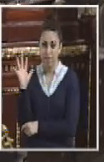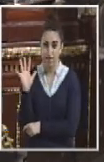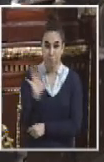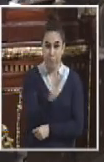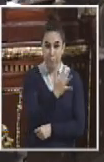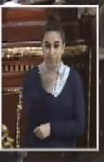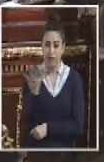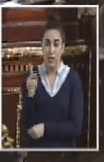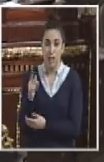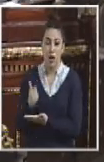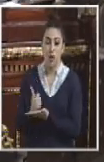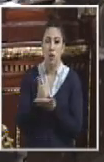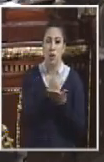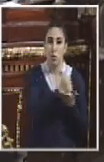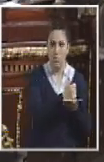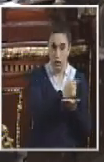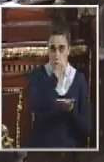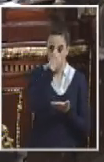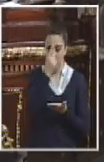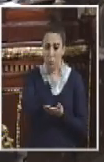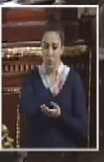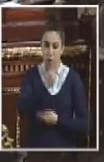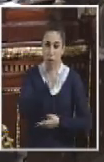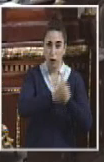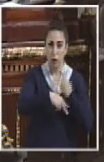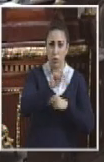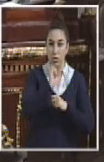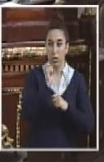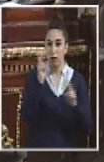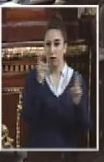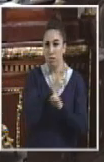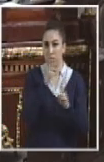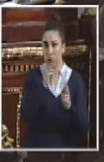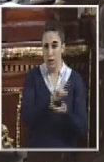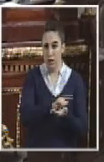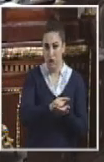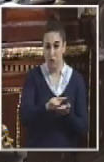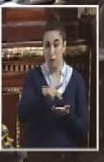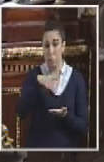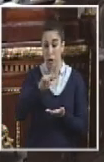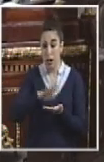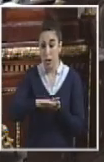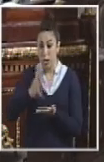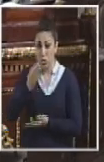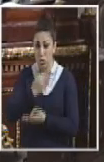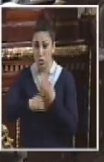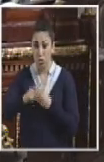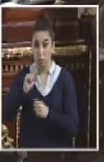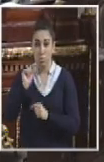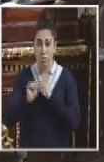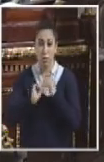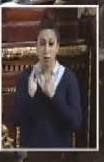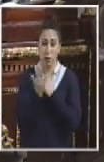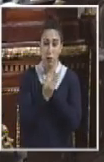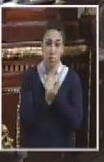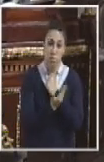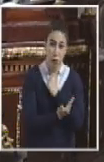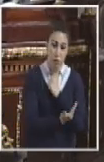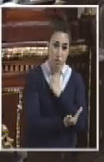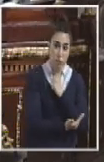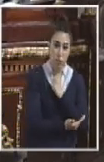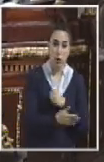a brindar importantes servicios ambientales. Sin embargo, en su mayoría se utilizan para satisfacer